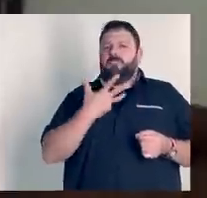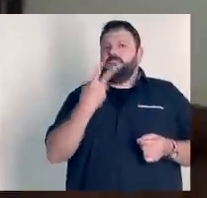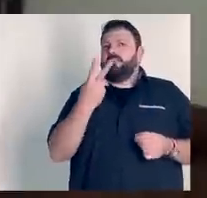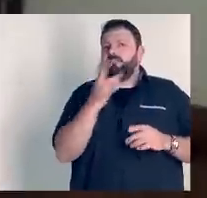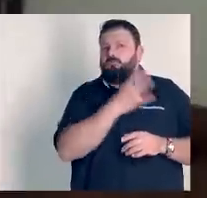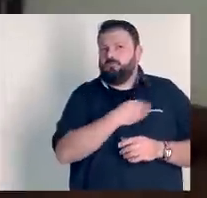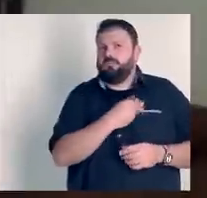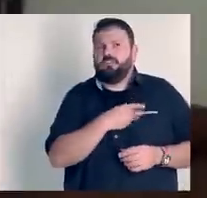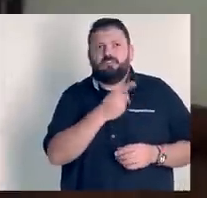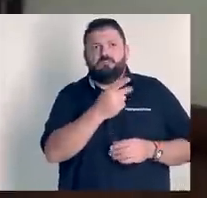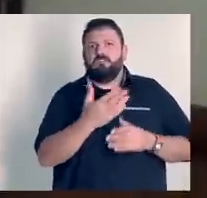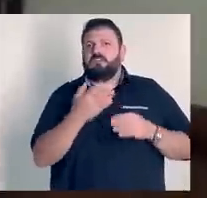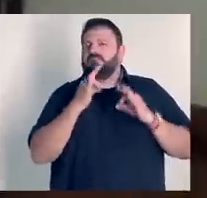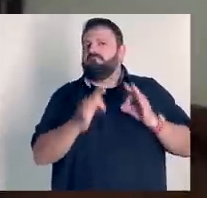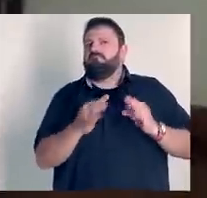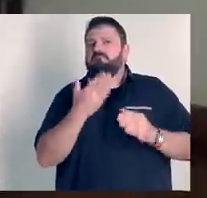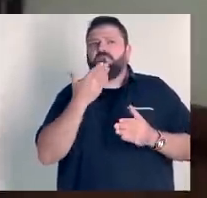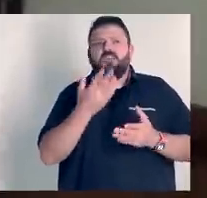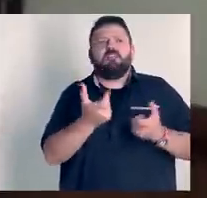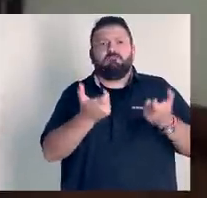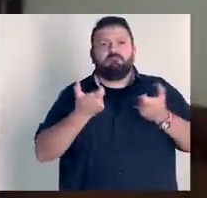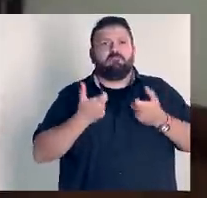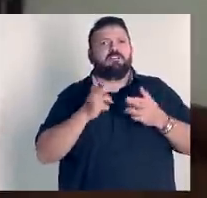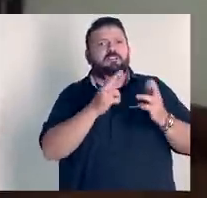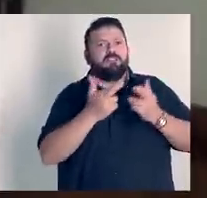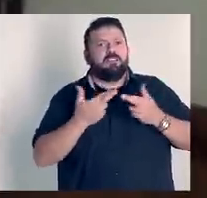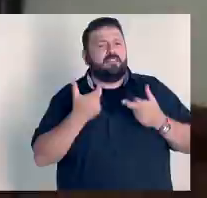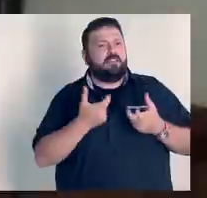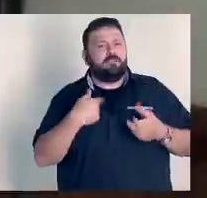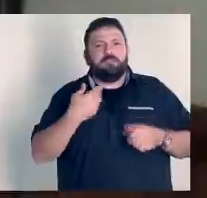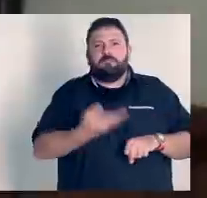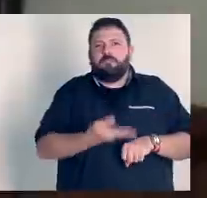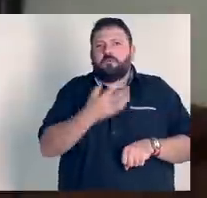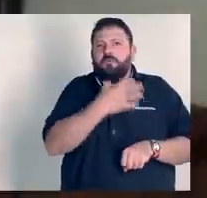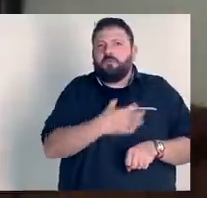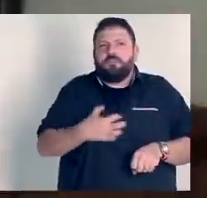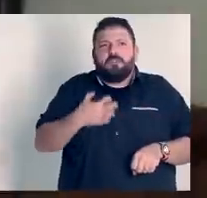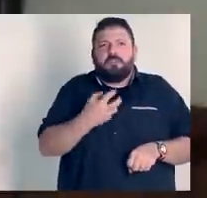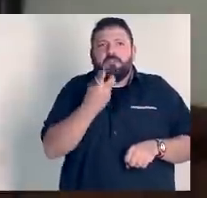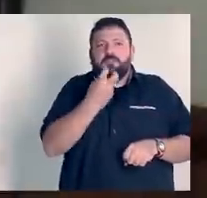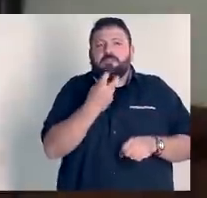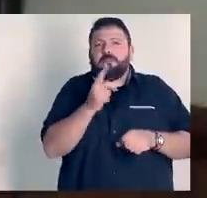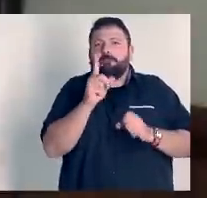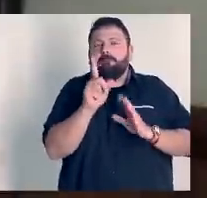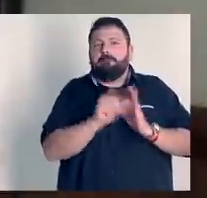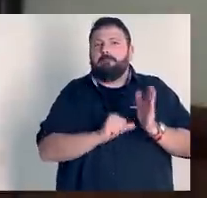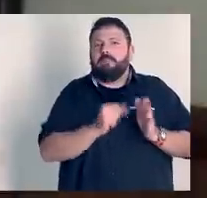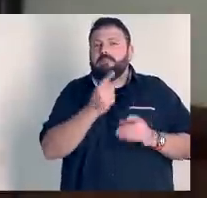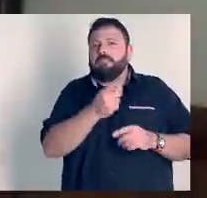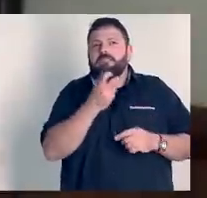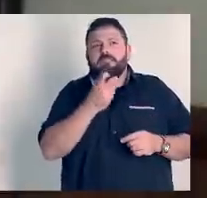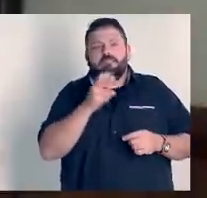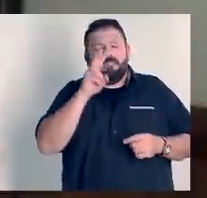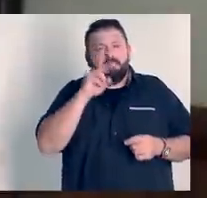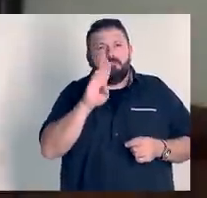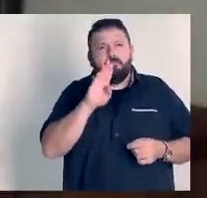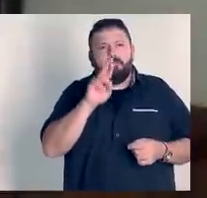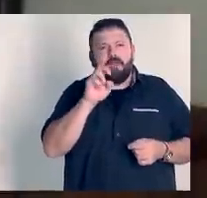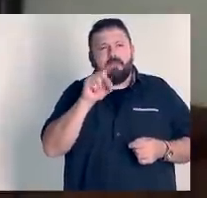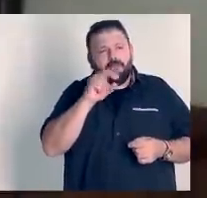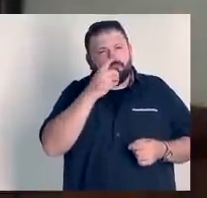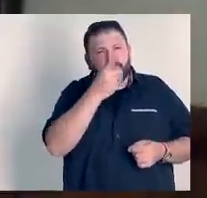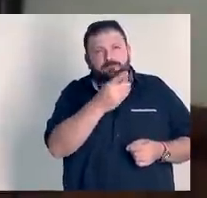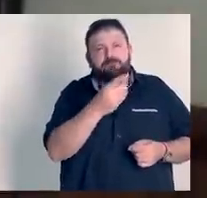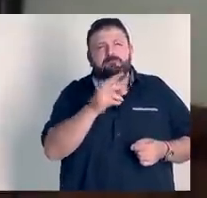ellos tuvieron todo lo básico. Estaba muy emocionado ese primer mes, con mucha ilusión, y me decía Brenda, de verdad